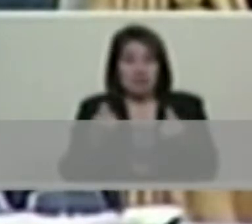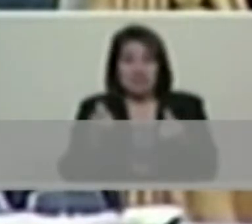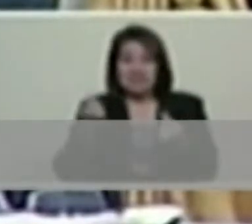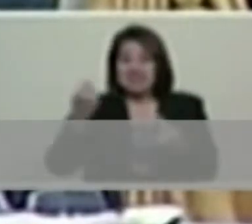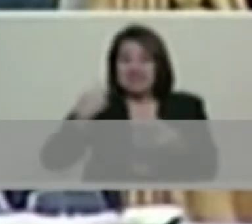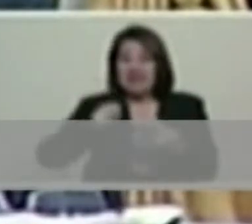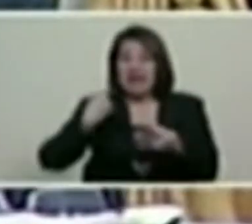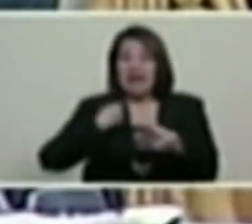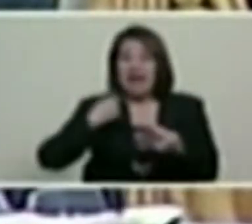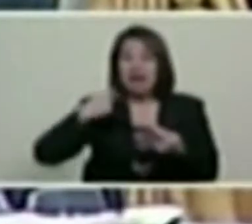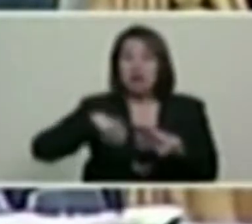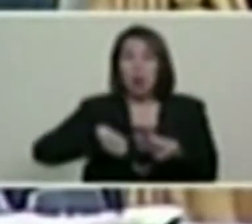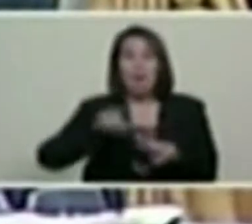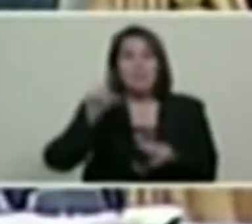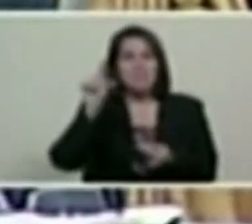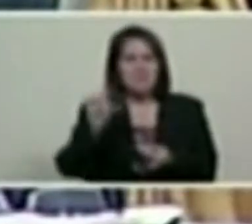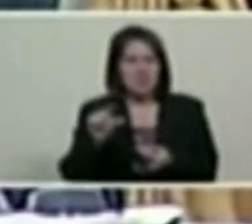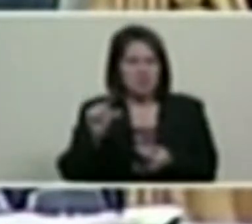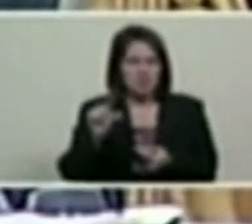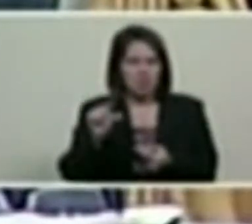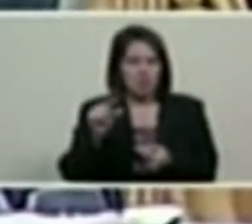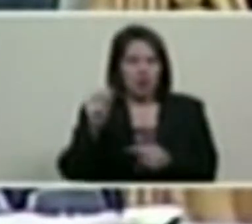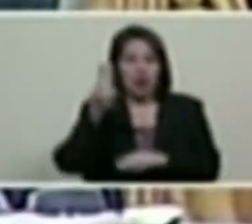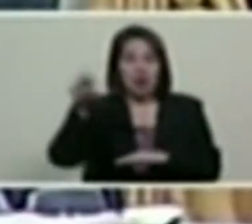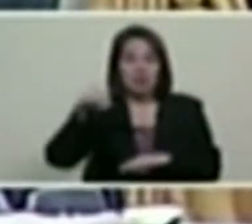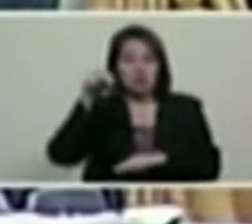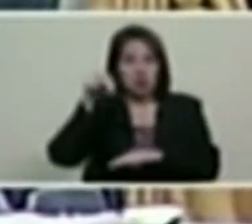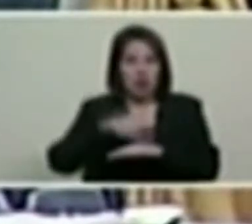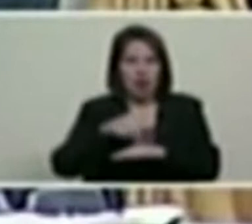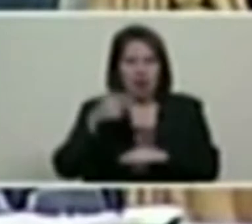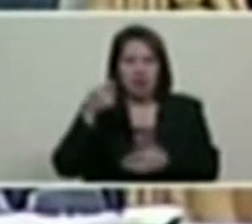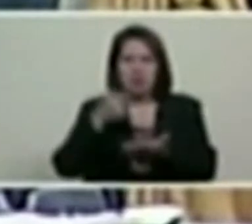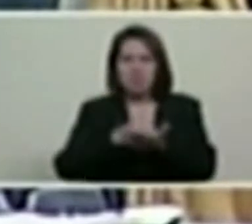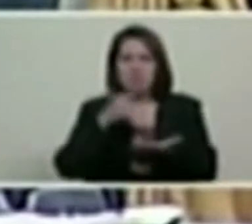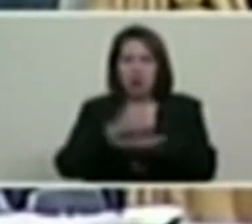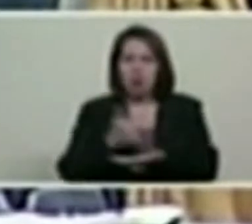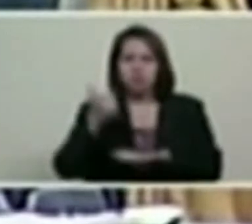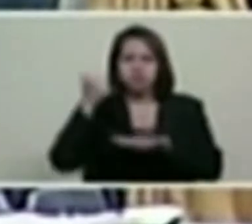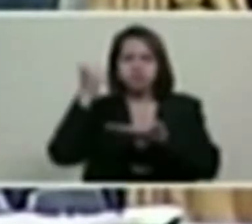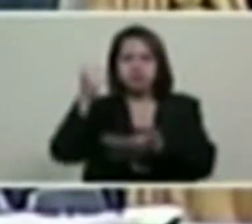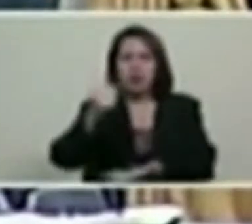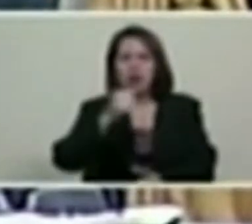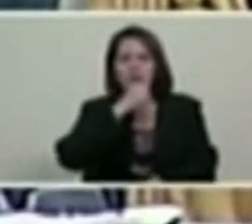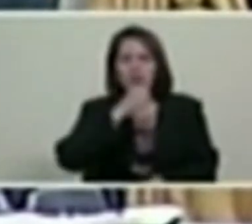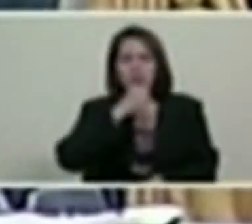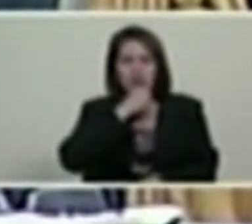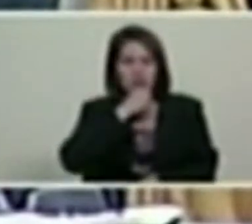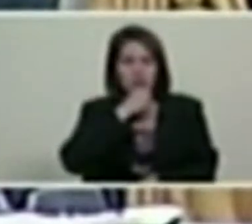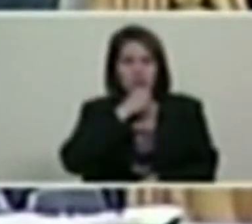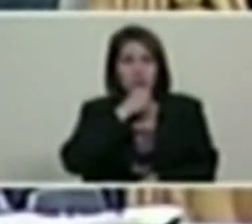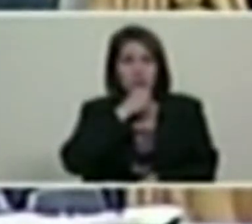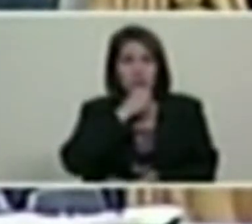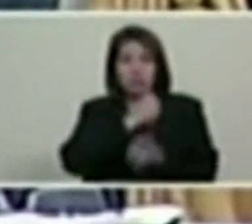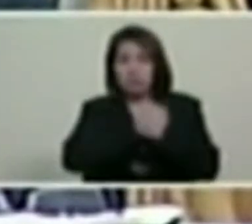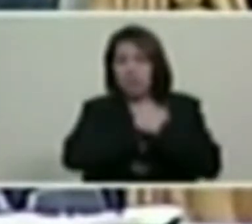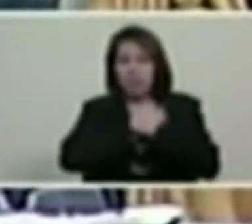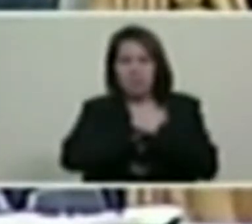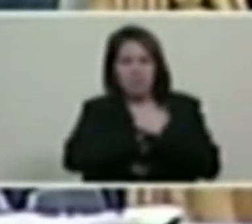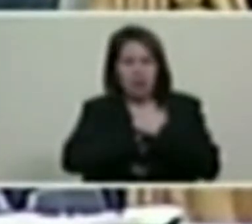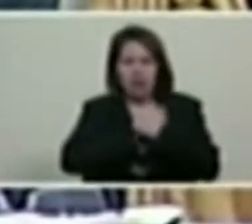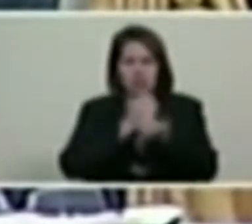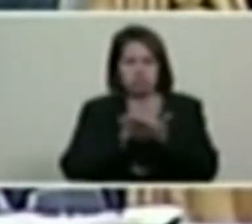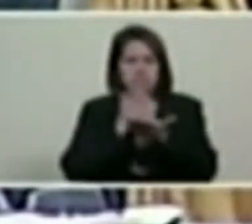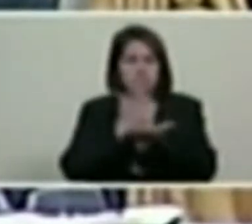nacional y de las pensiones de nuestros amados pensionados nuestras amadas pensionadas